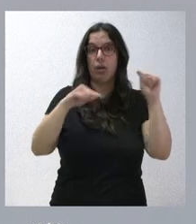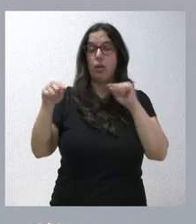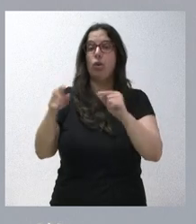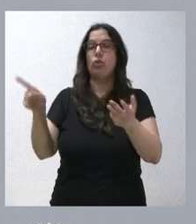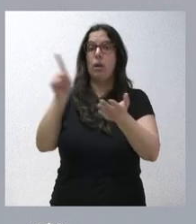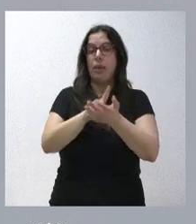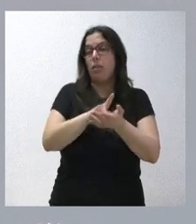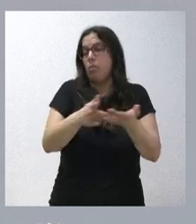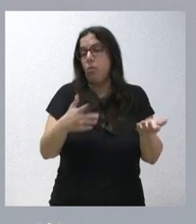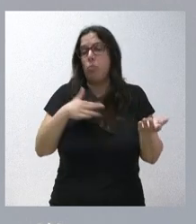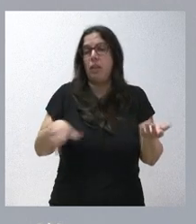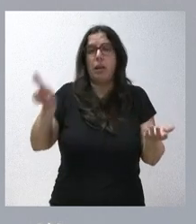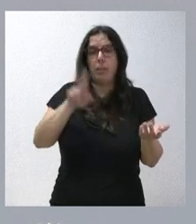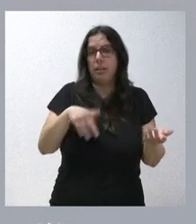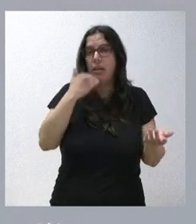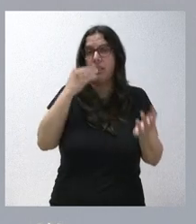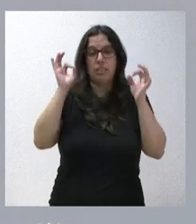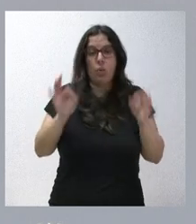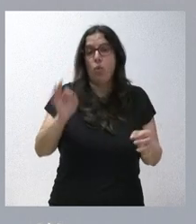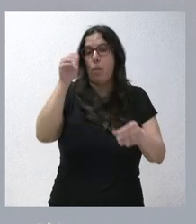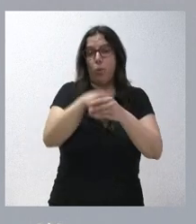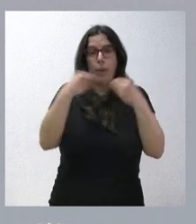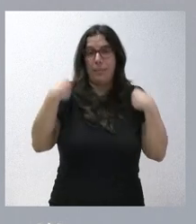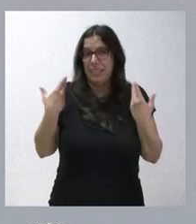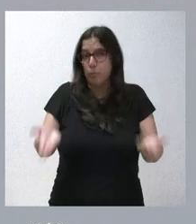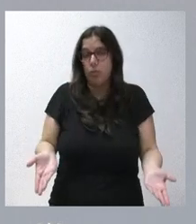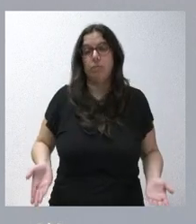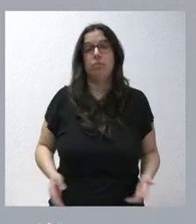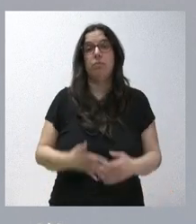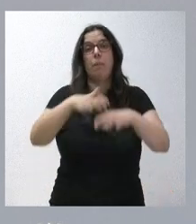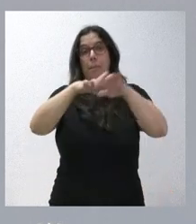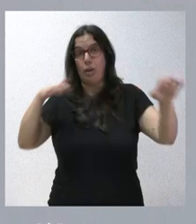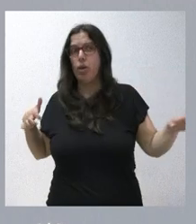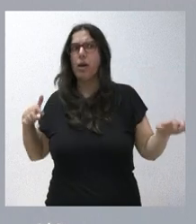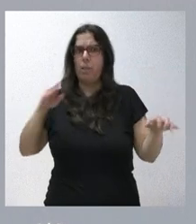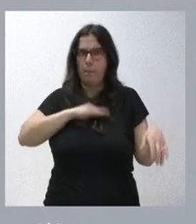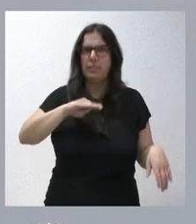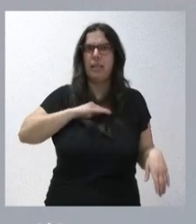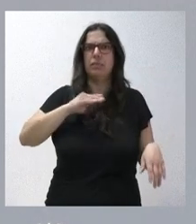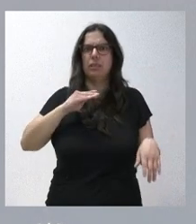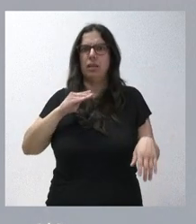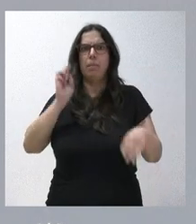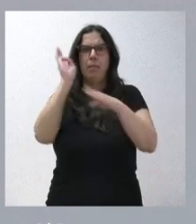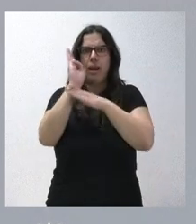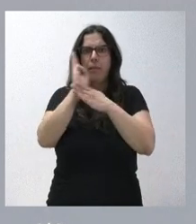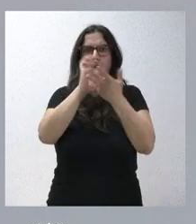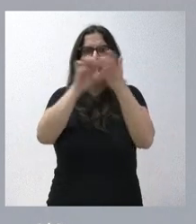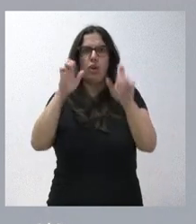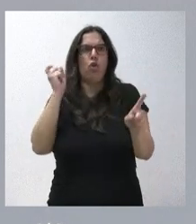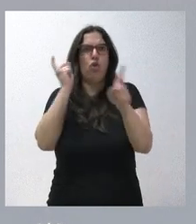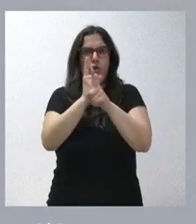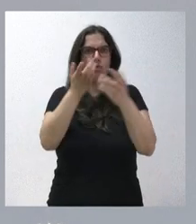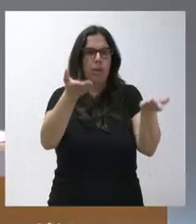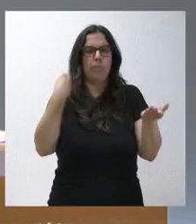ayer pues lógicamente es casi seguro que el resultado sea el mismo de una mayoría muy amplia muy contundente del parlamento de castillo en el sentido que í se